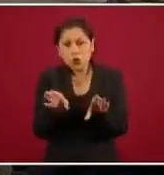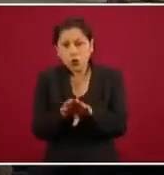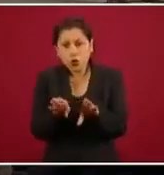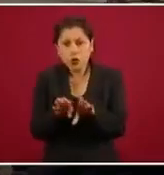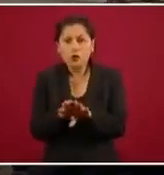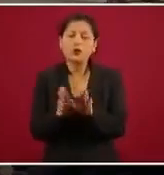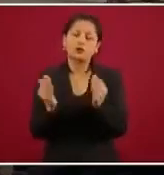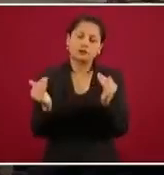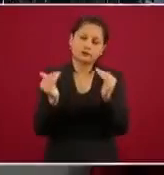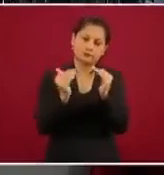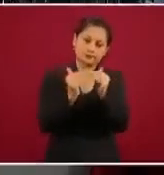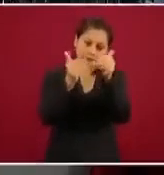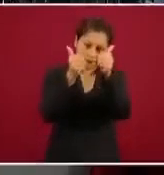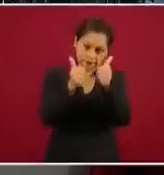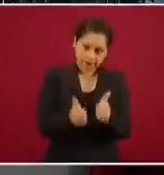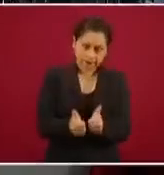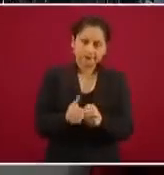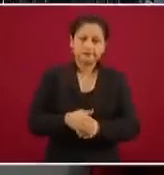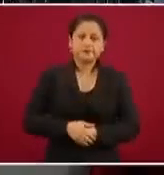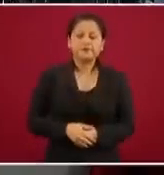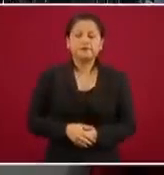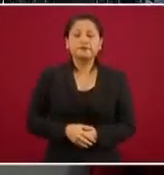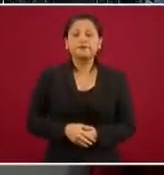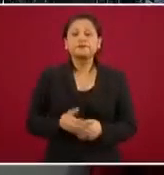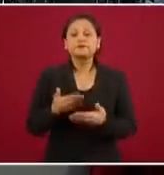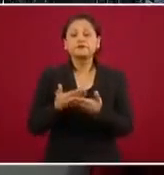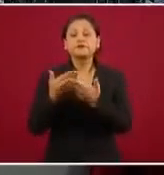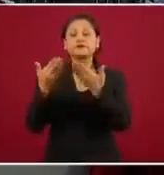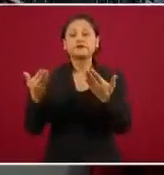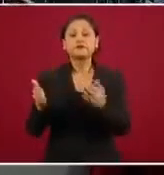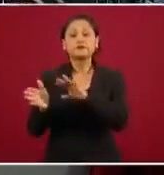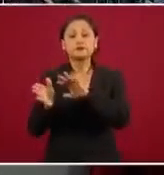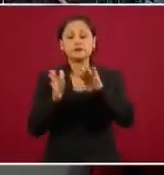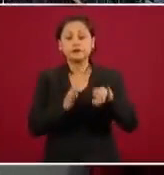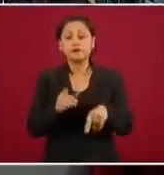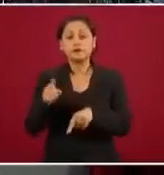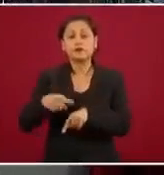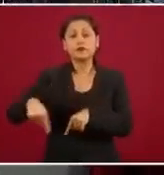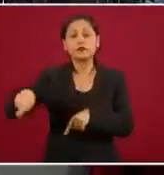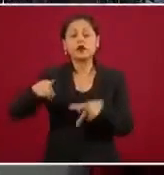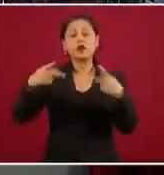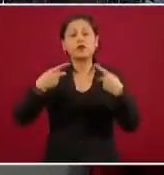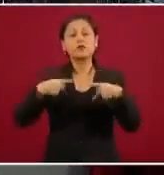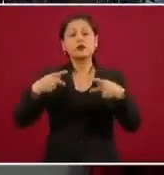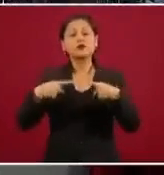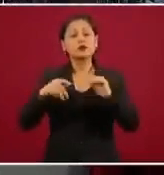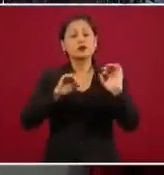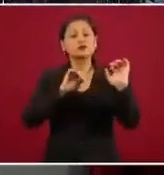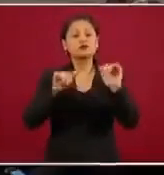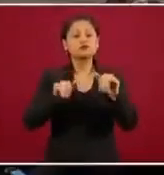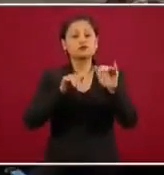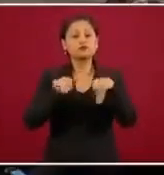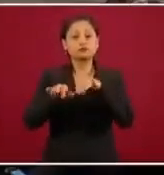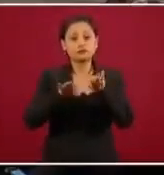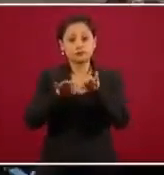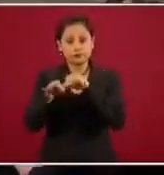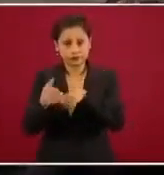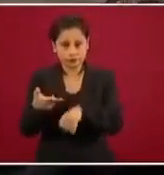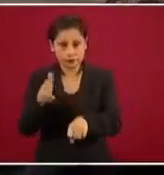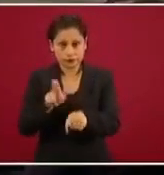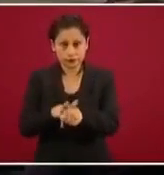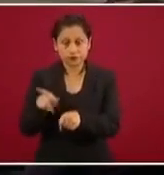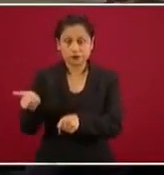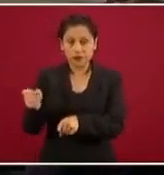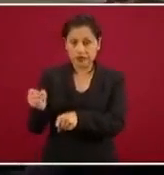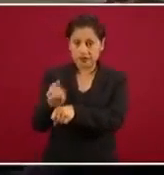Vamos a ver ahora los detalles de la formación de personal y reclutamiento, lo que decía el doctor Alcocer, nuestro secretario de